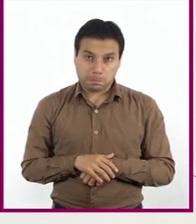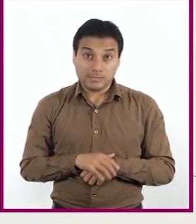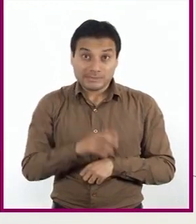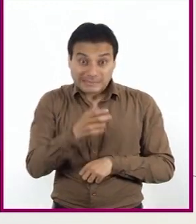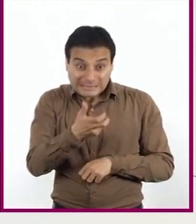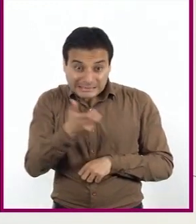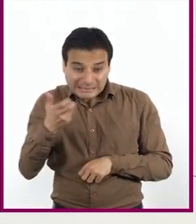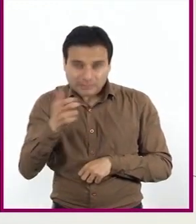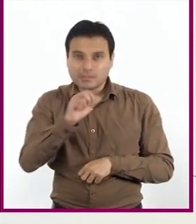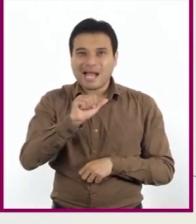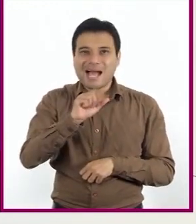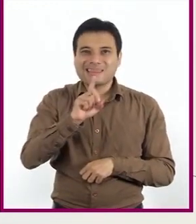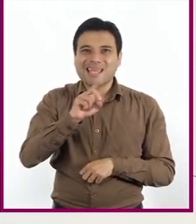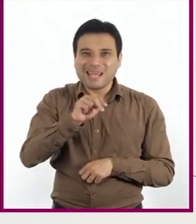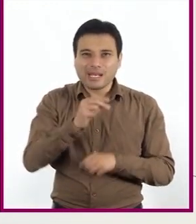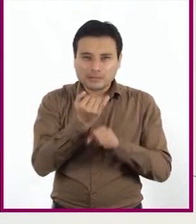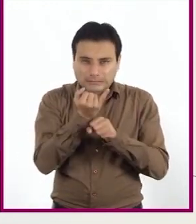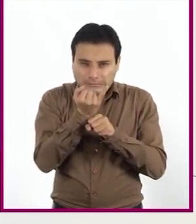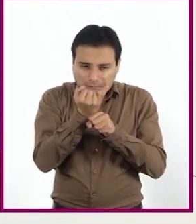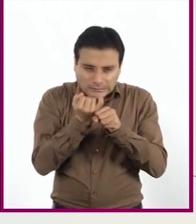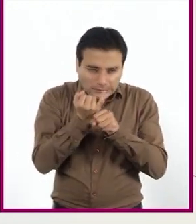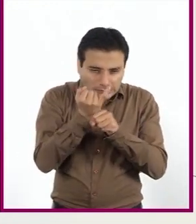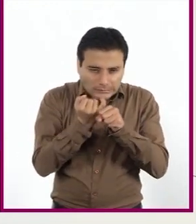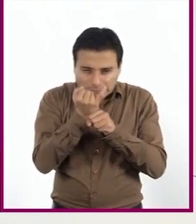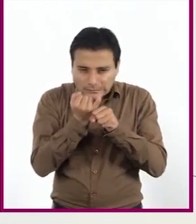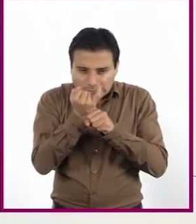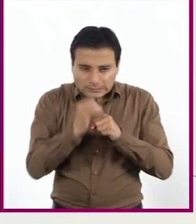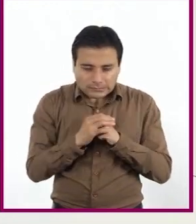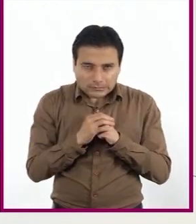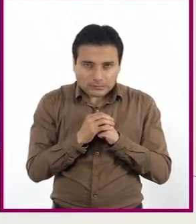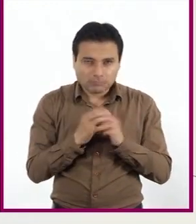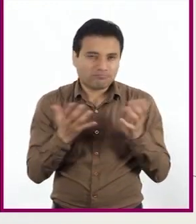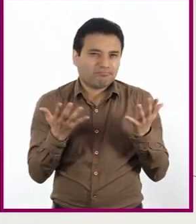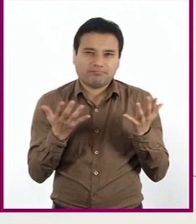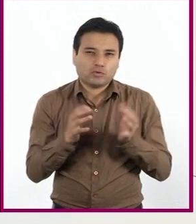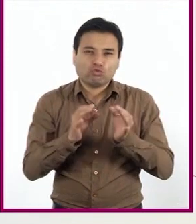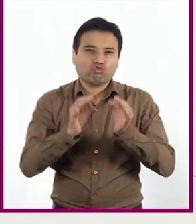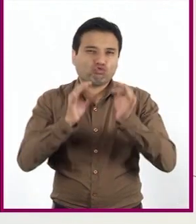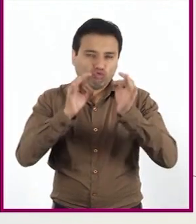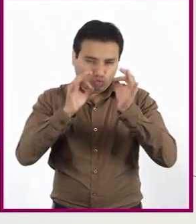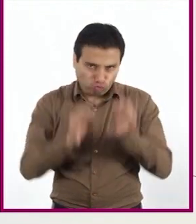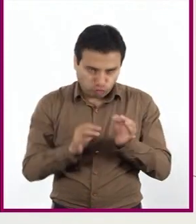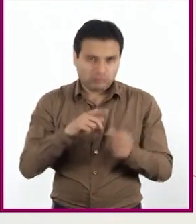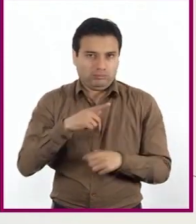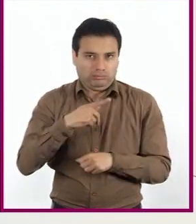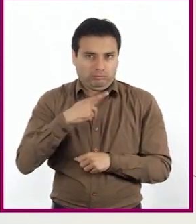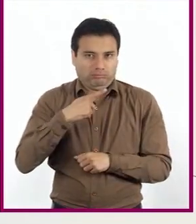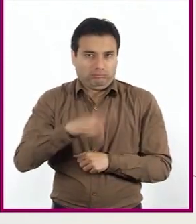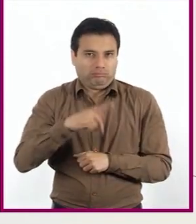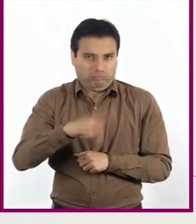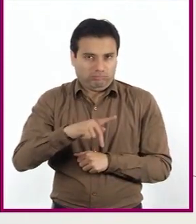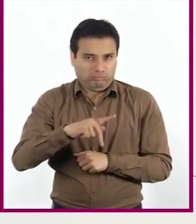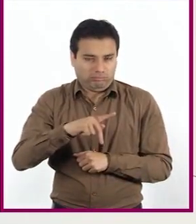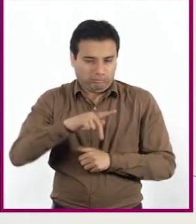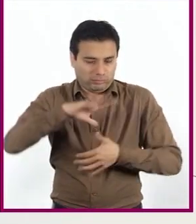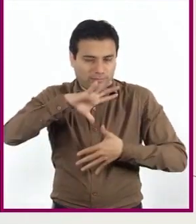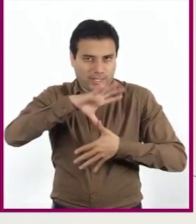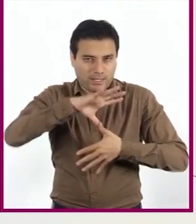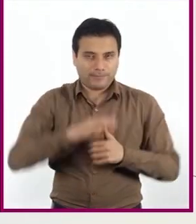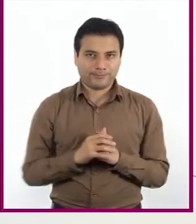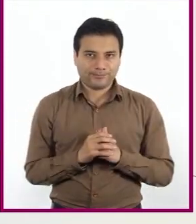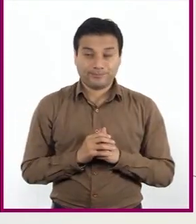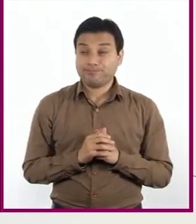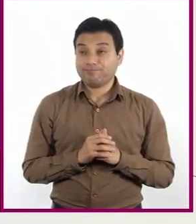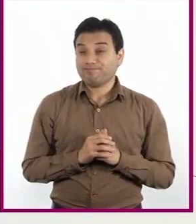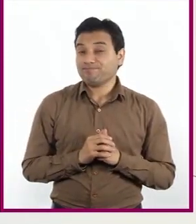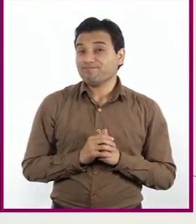mitocondrial realizados a restos humanos olmecas demuestran su origen mesoamericano. Como bien dices, Karina,